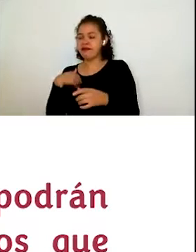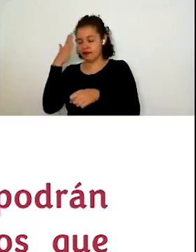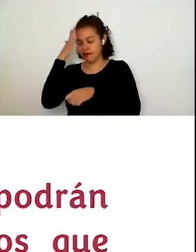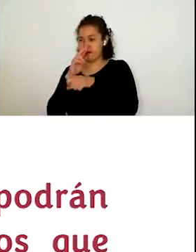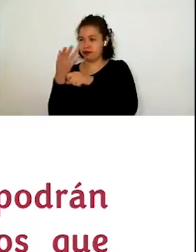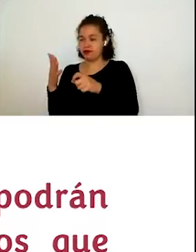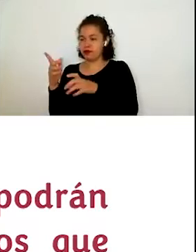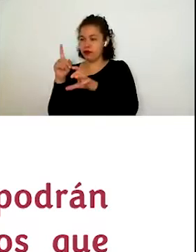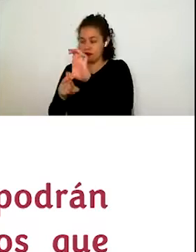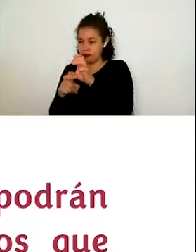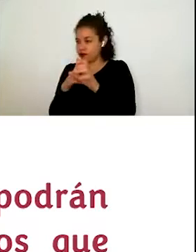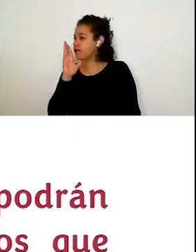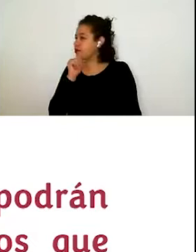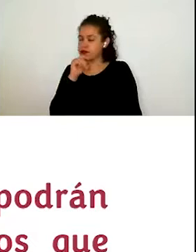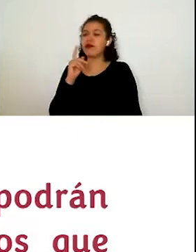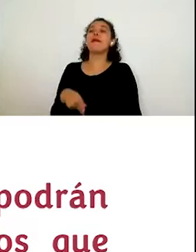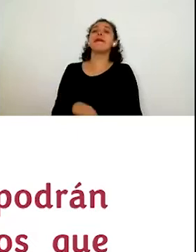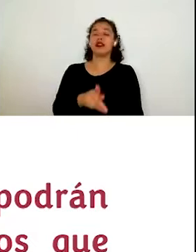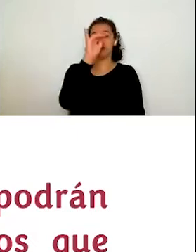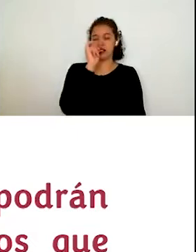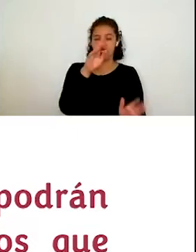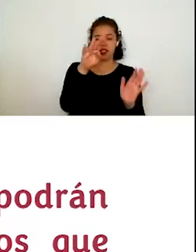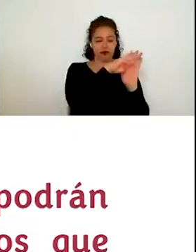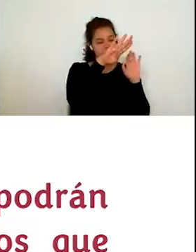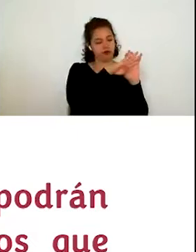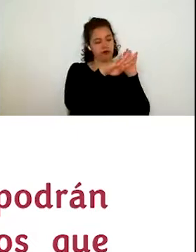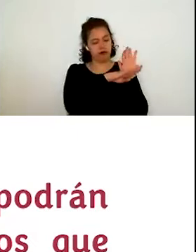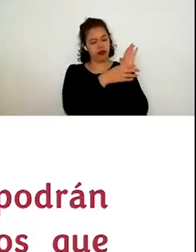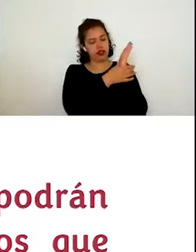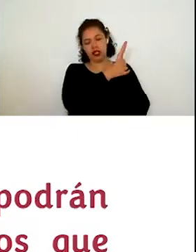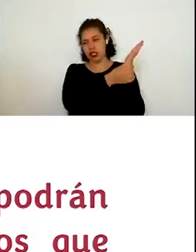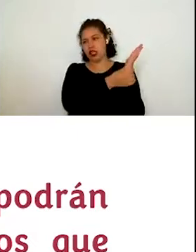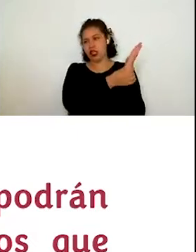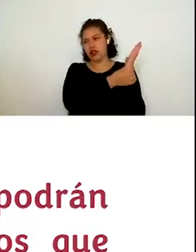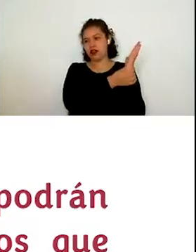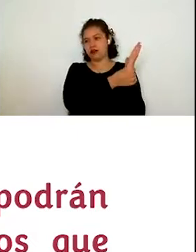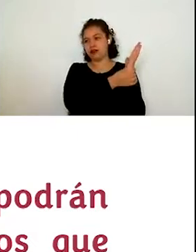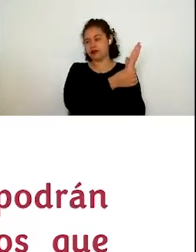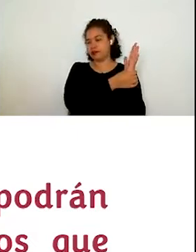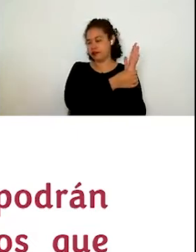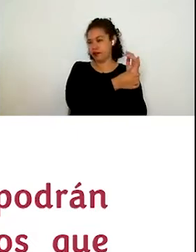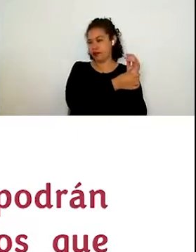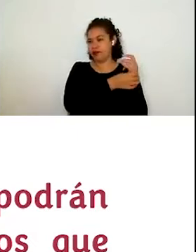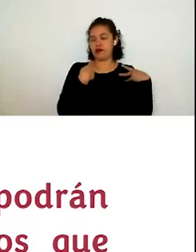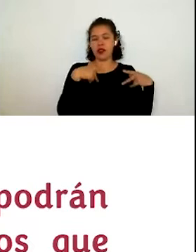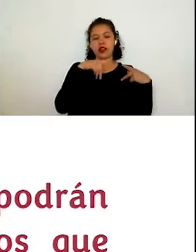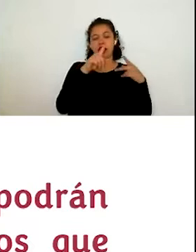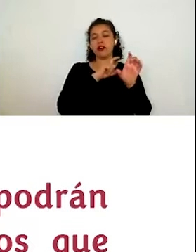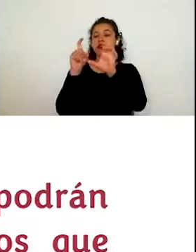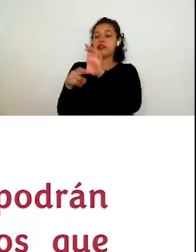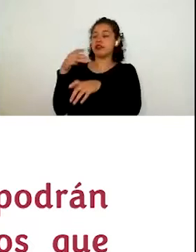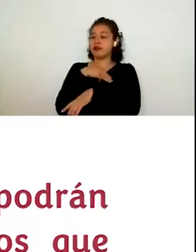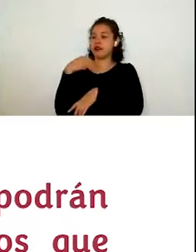lo que puede pasar es que en los estatutos se señale que una de las personas que forme parte del patronato pueda